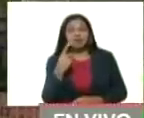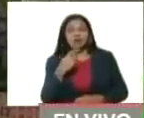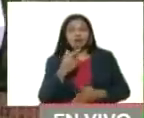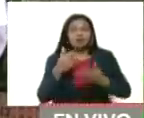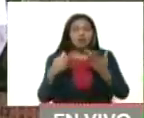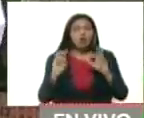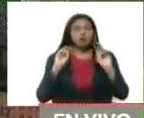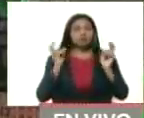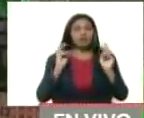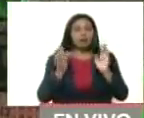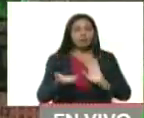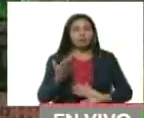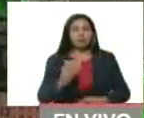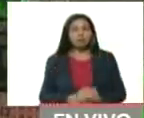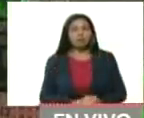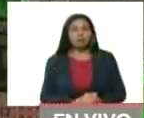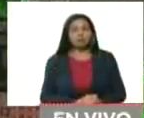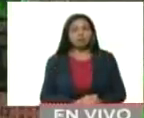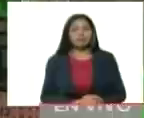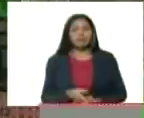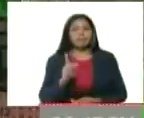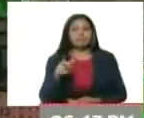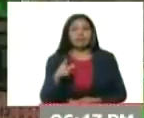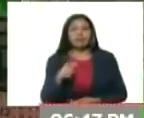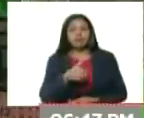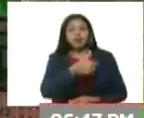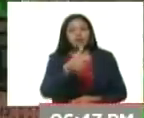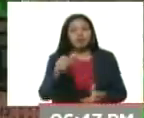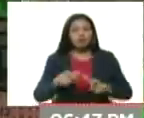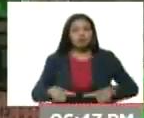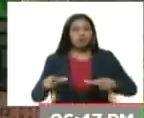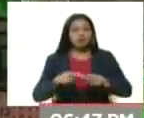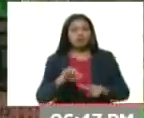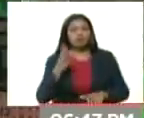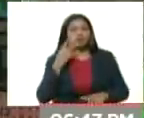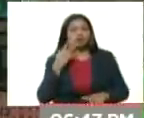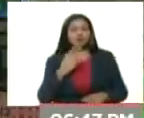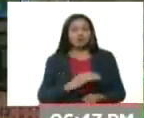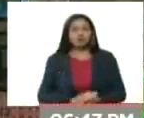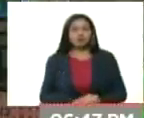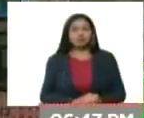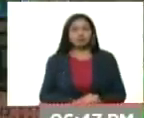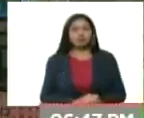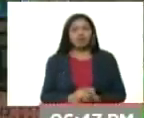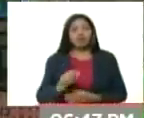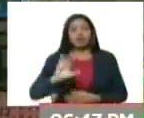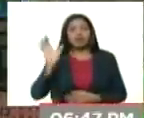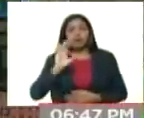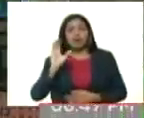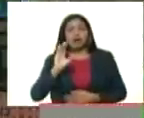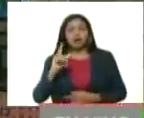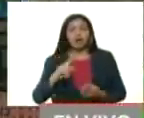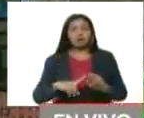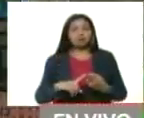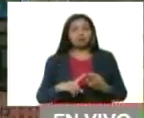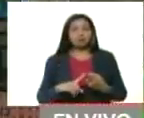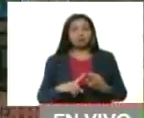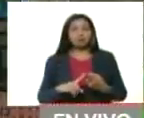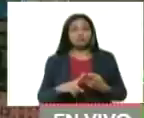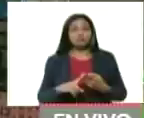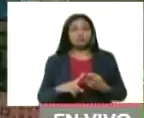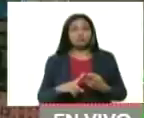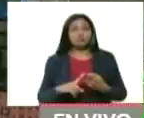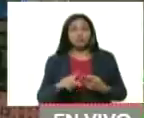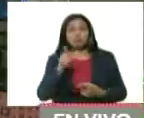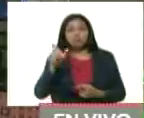han aparecido particularidades para cada región. Por ejemplo, en Distrito Capital y en el área metropolitana de Caracas,